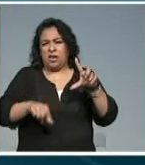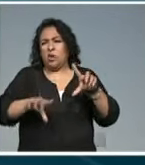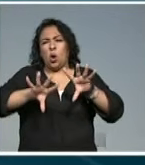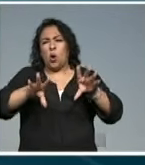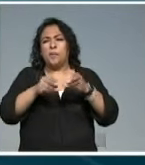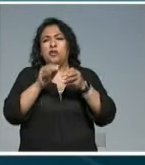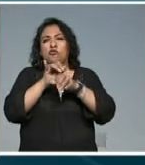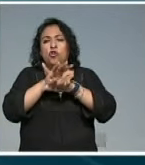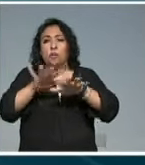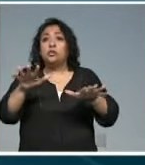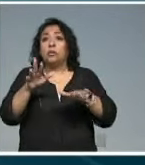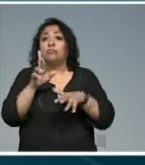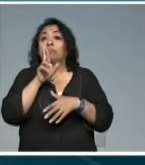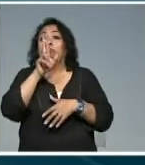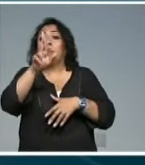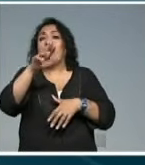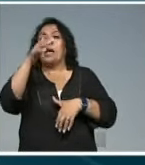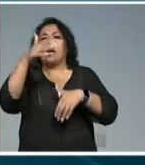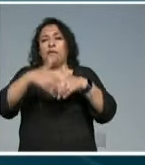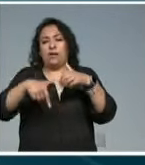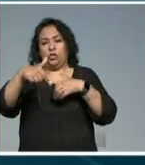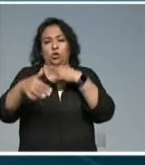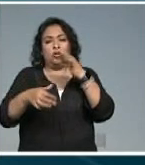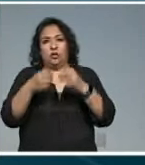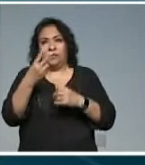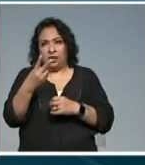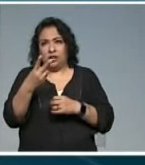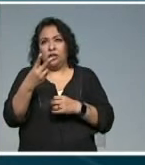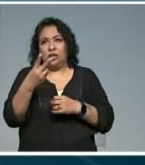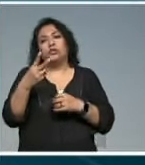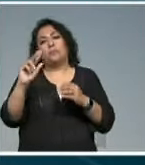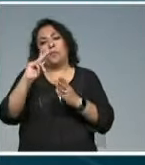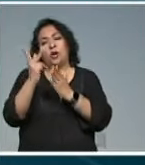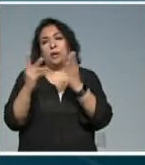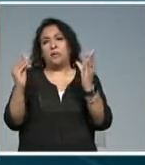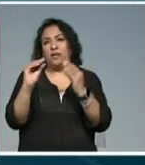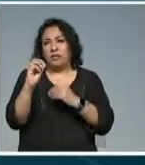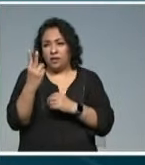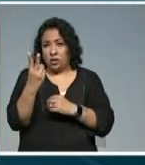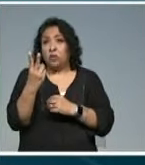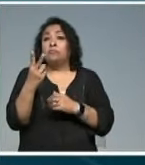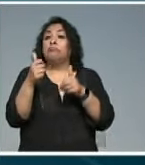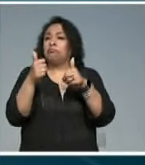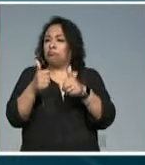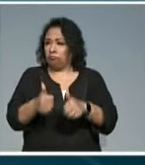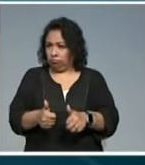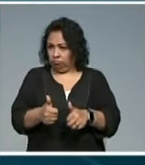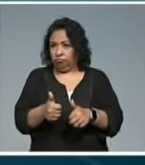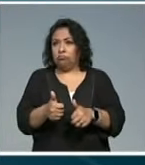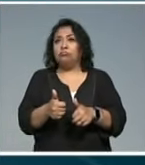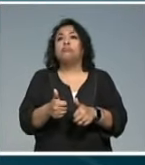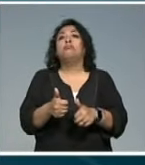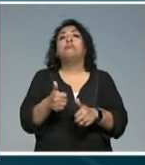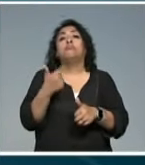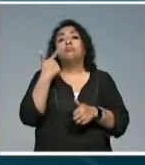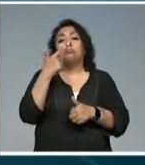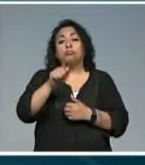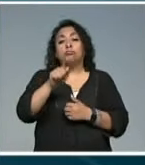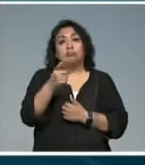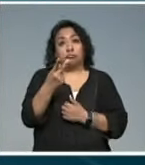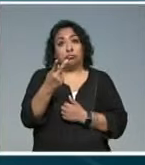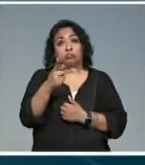estas incógnitas serán despejadas al término de este espacio informativo en Debate 22, así que manténganse en sintonía del